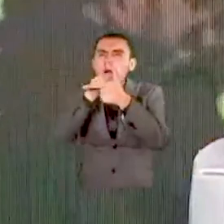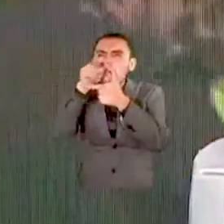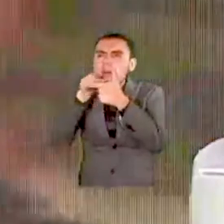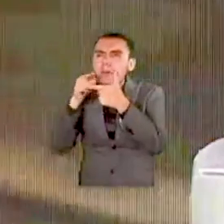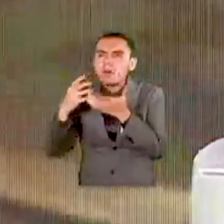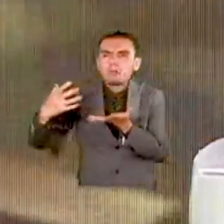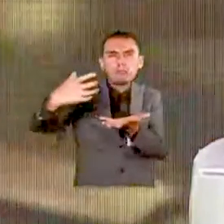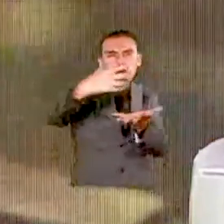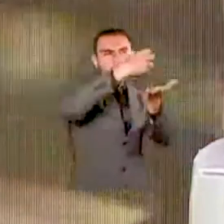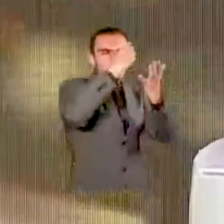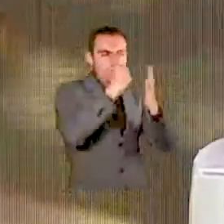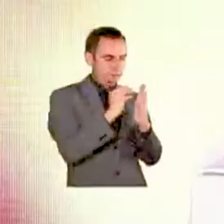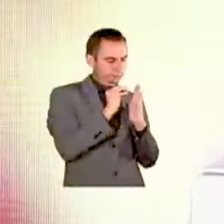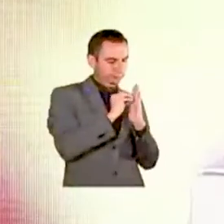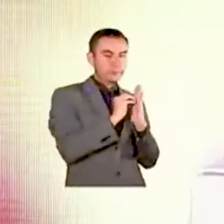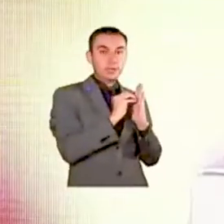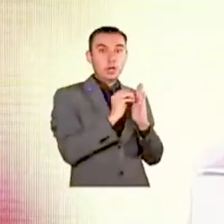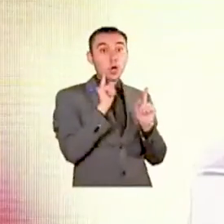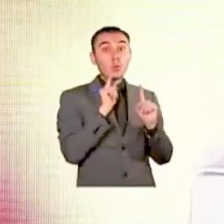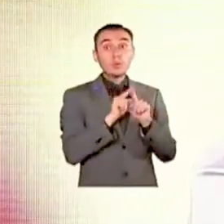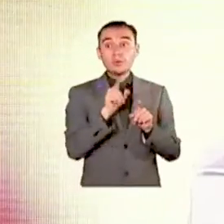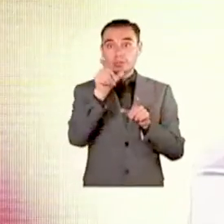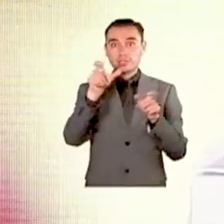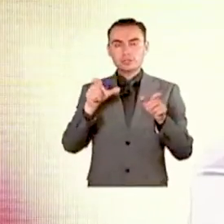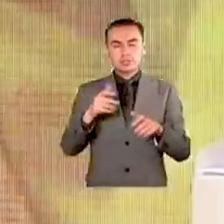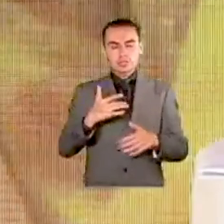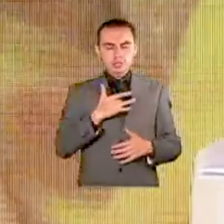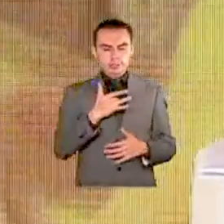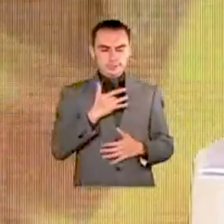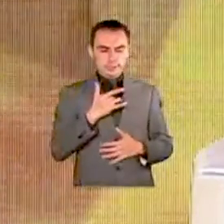no solamente acompañados, sino